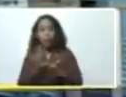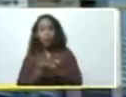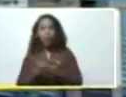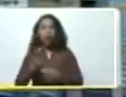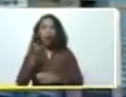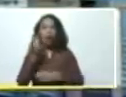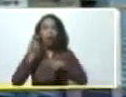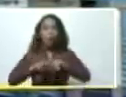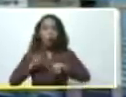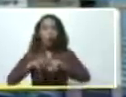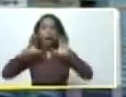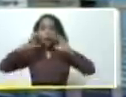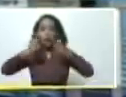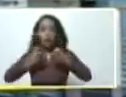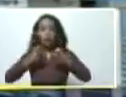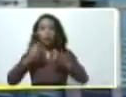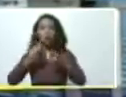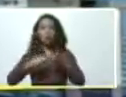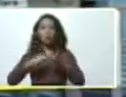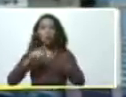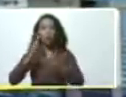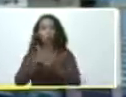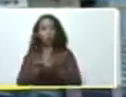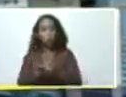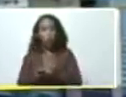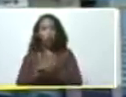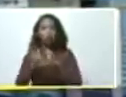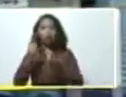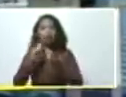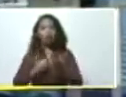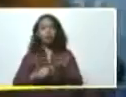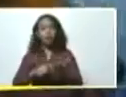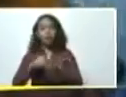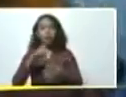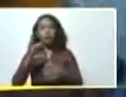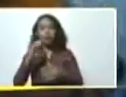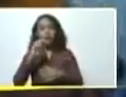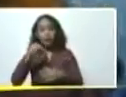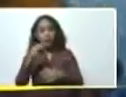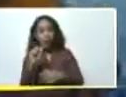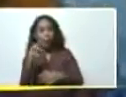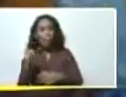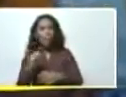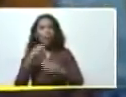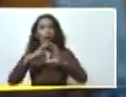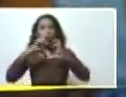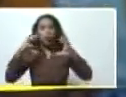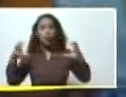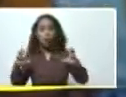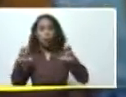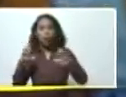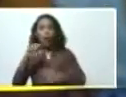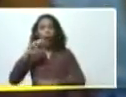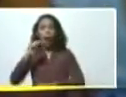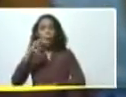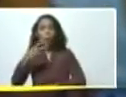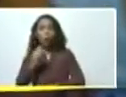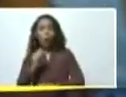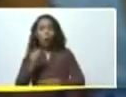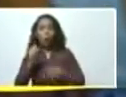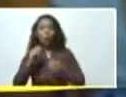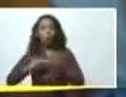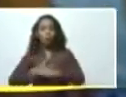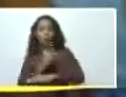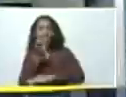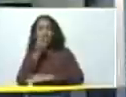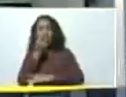caraota, maíz, quinchoncho, yuca, ocumo, ñame, auyama, apio, plantas medicinales,